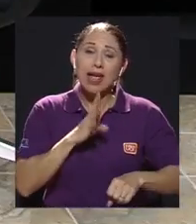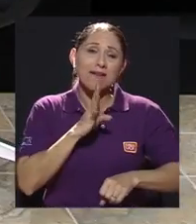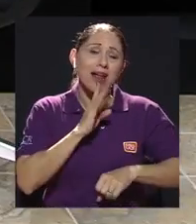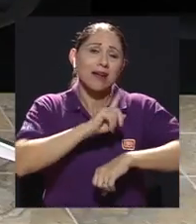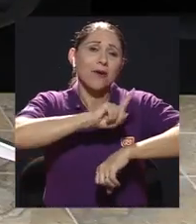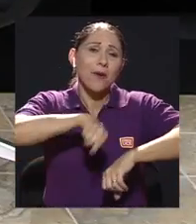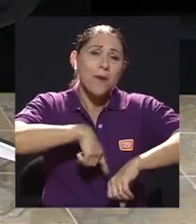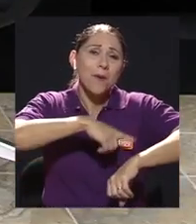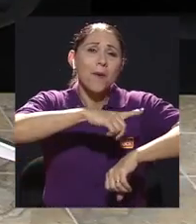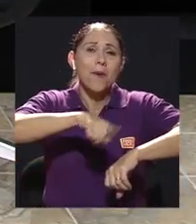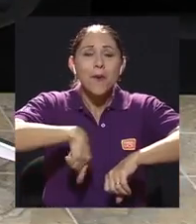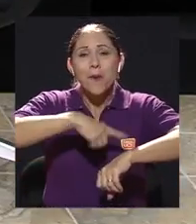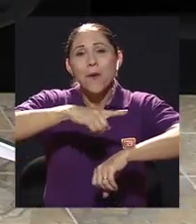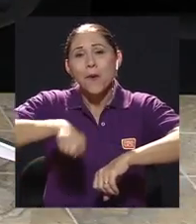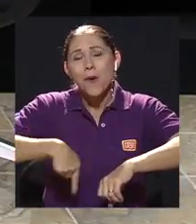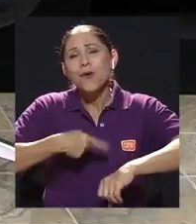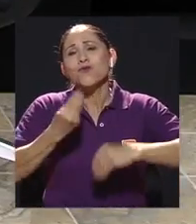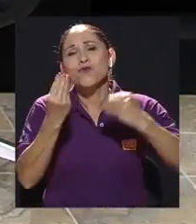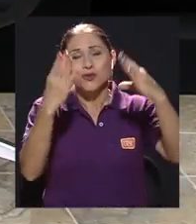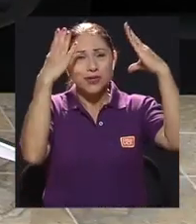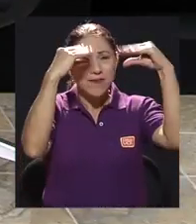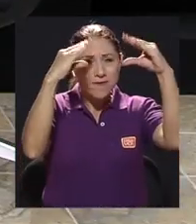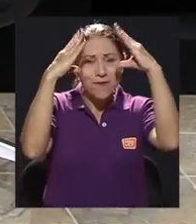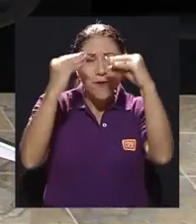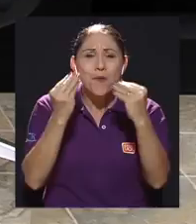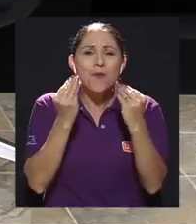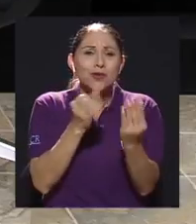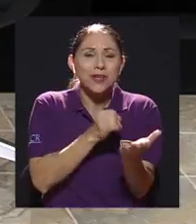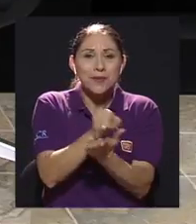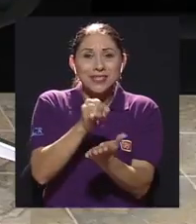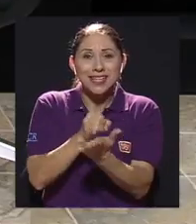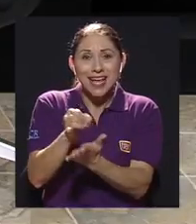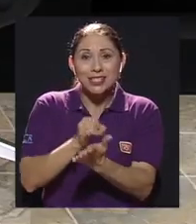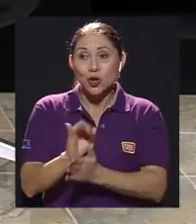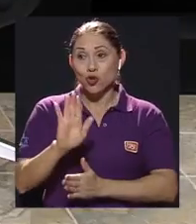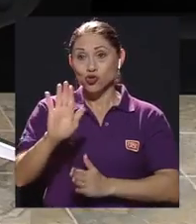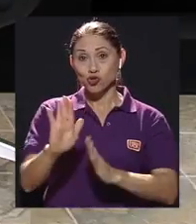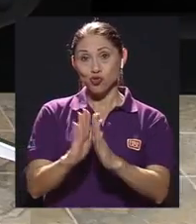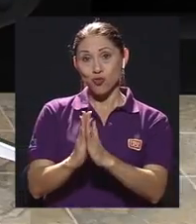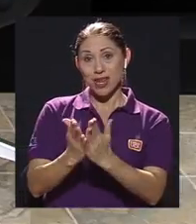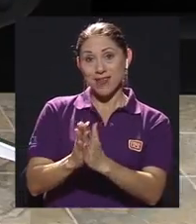horas, tiene mucha información, mucha investigación y de hecho el libro de él,